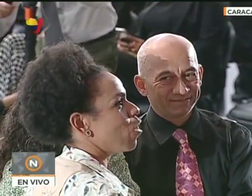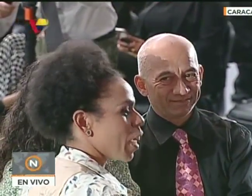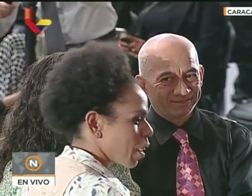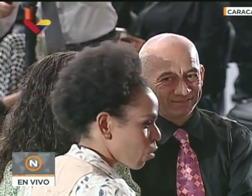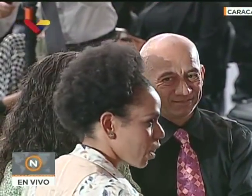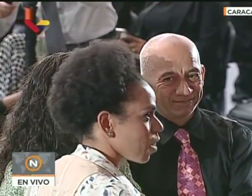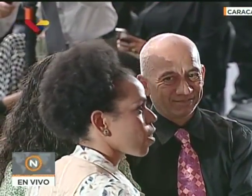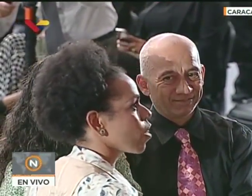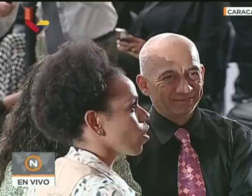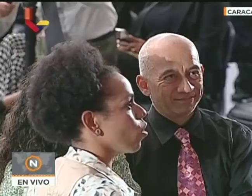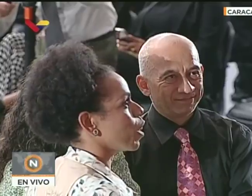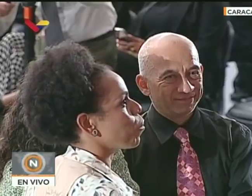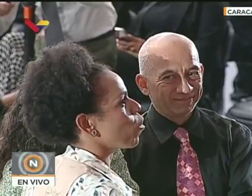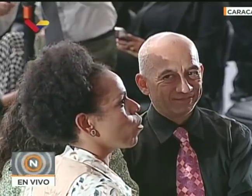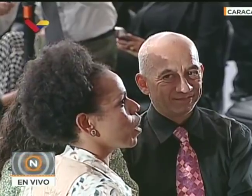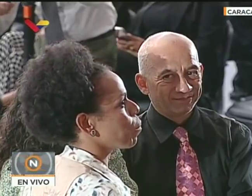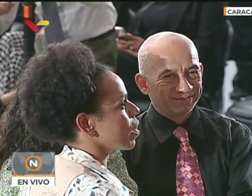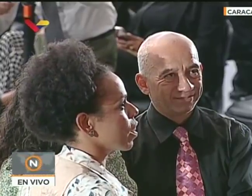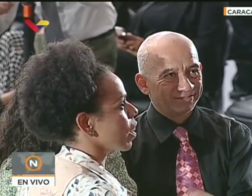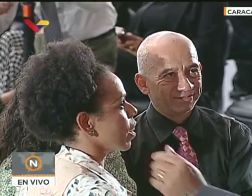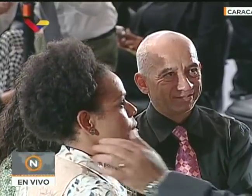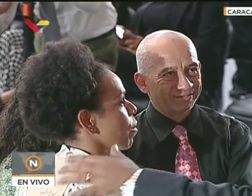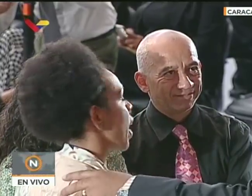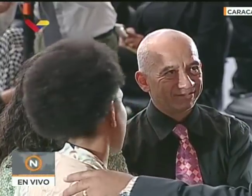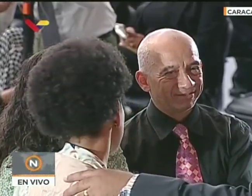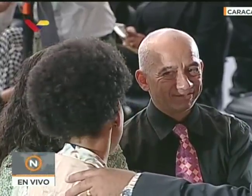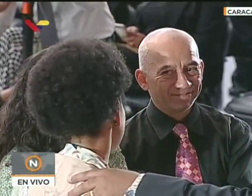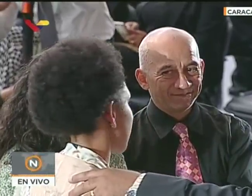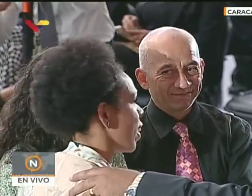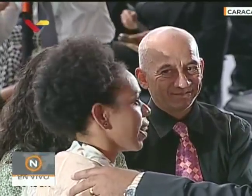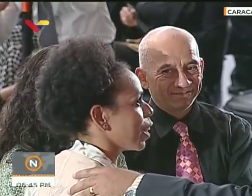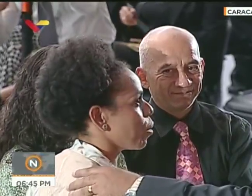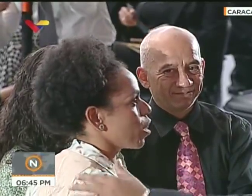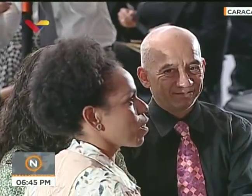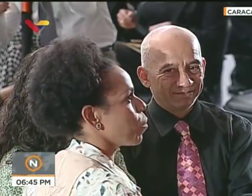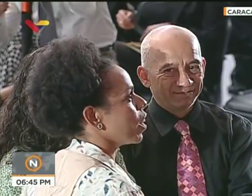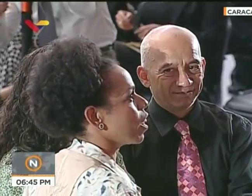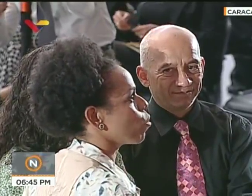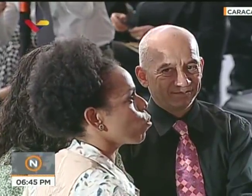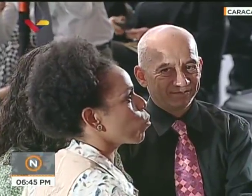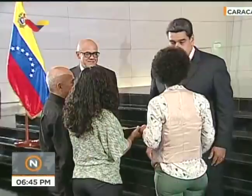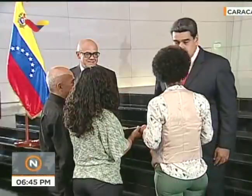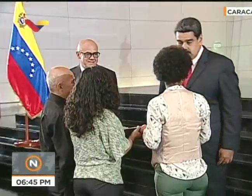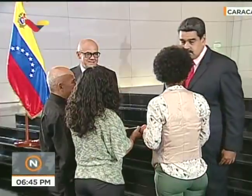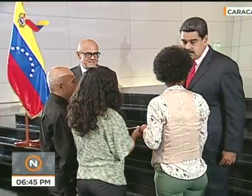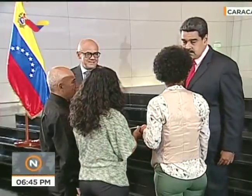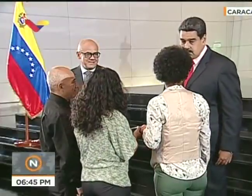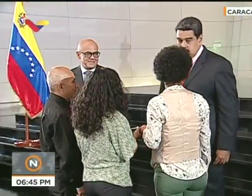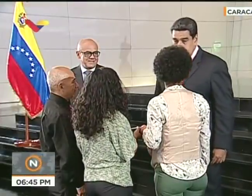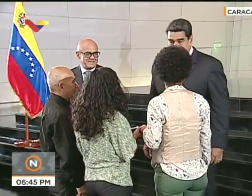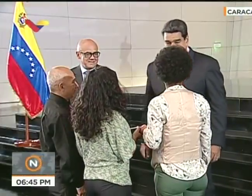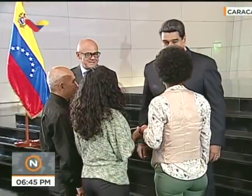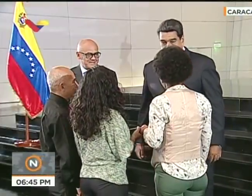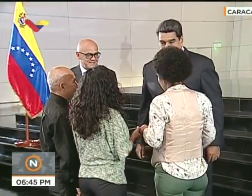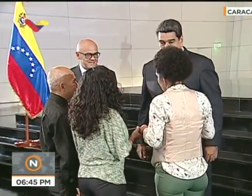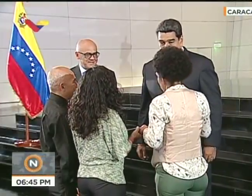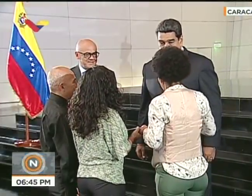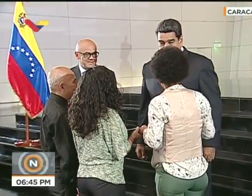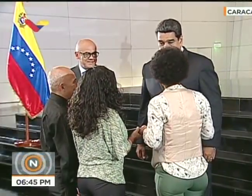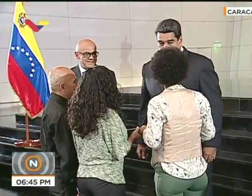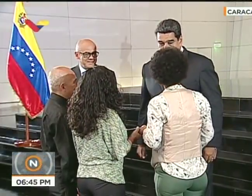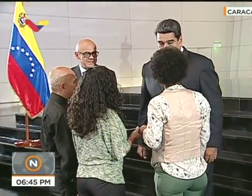puede sintonizar esta importante televisora, que recordemos ha sido creada en revolución y que